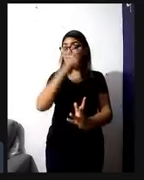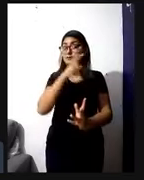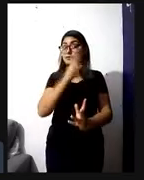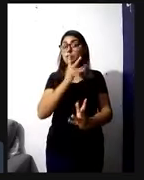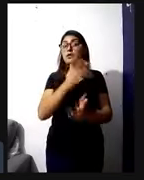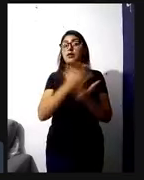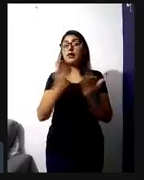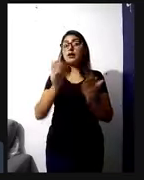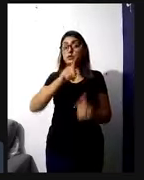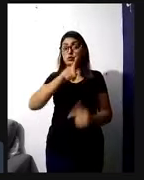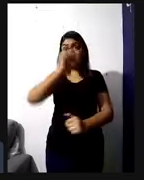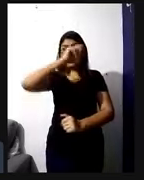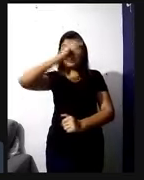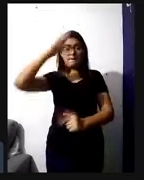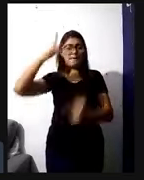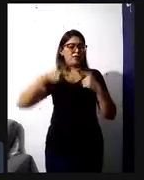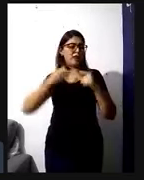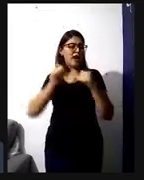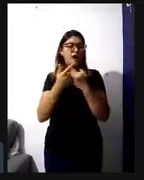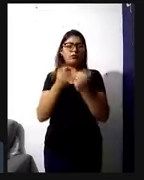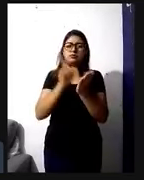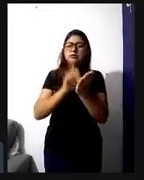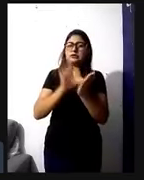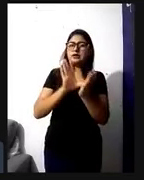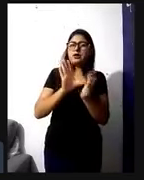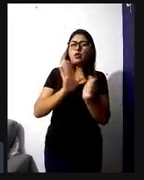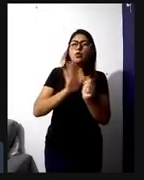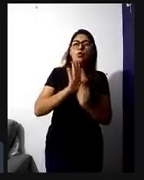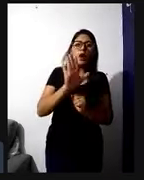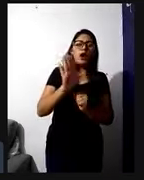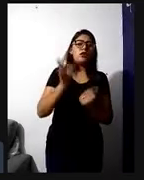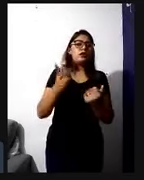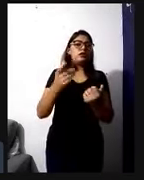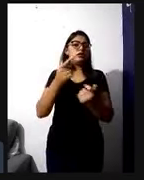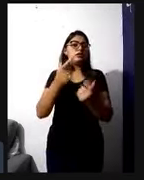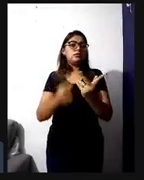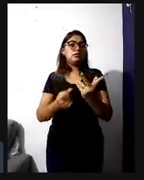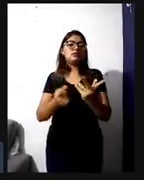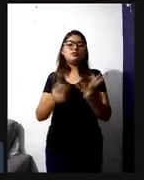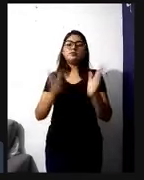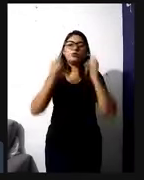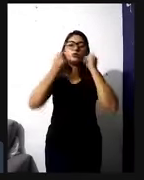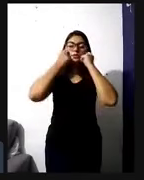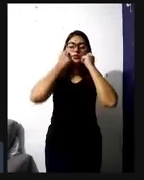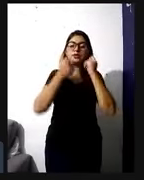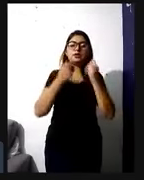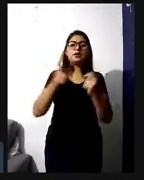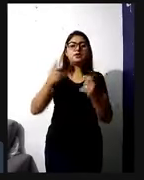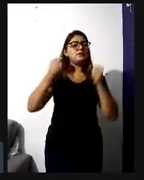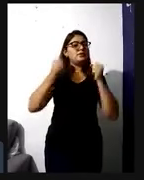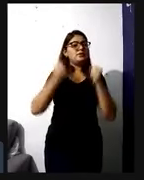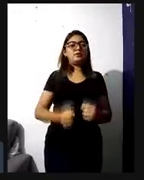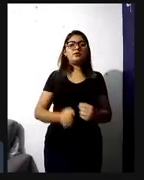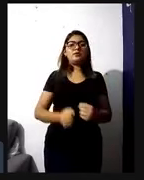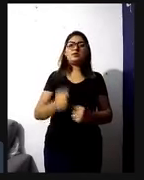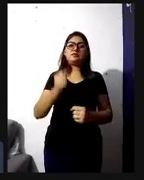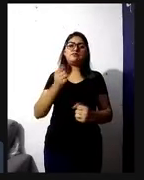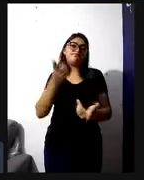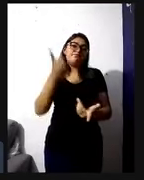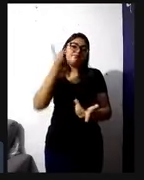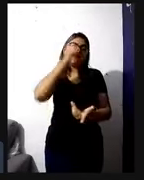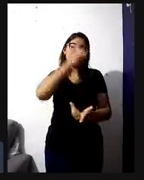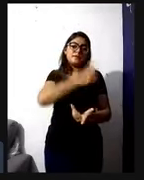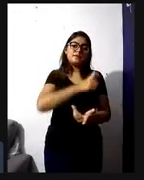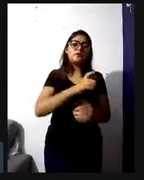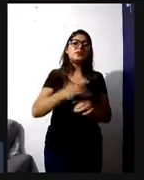con alguna condición, la que sea, también es muy complicado. Aunque uno se levante con la mejor actitud, es